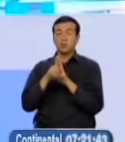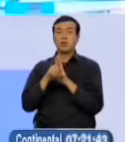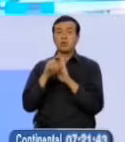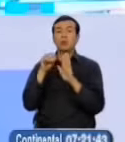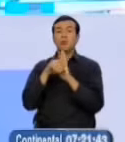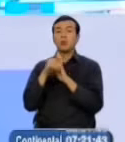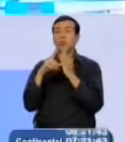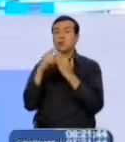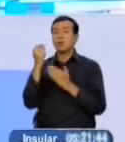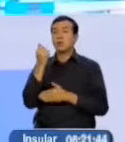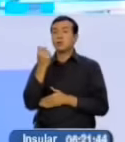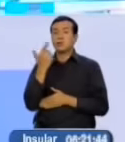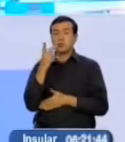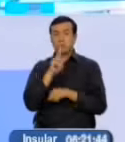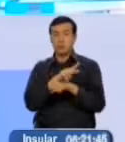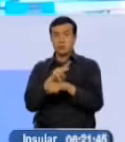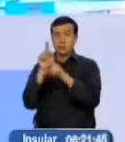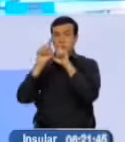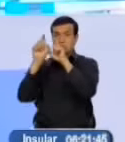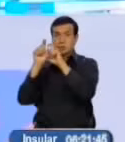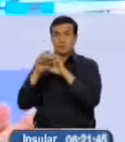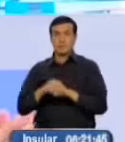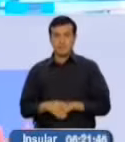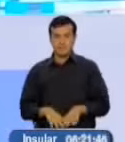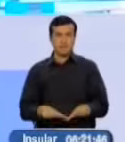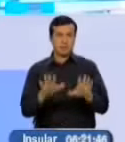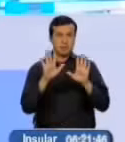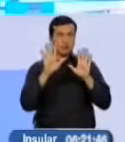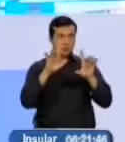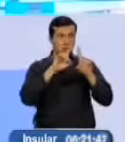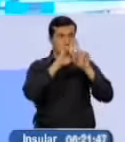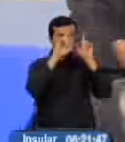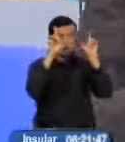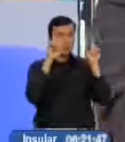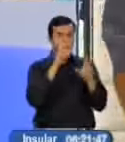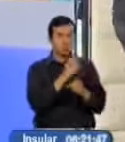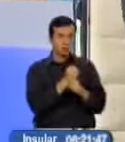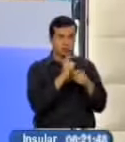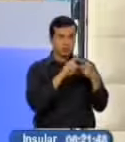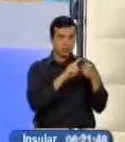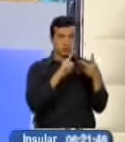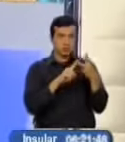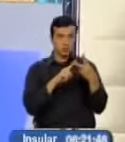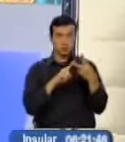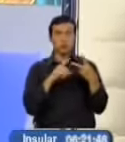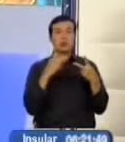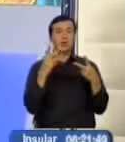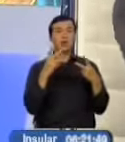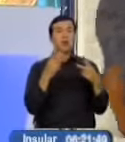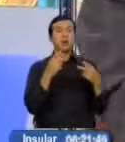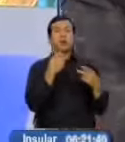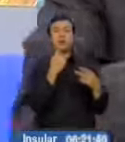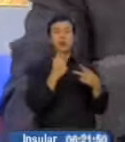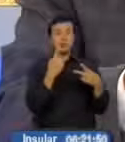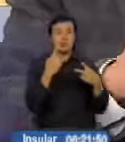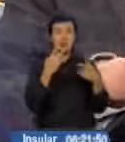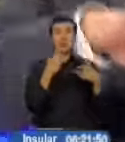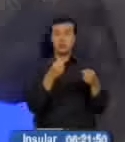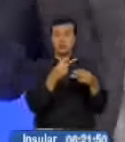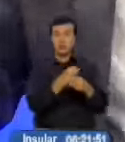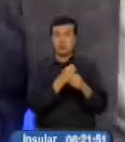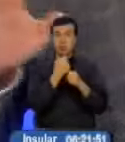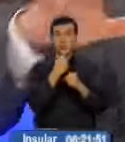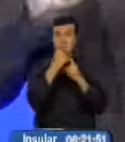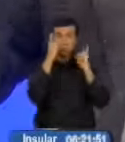Financiero le corresponde a la super de compañías. Hagamos una diferencia. Una cosa son las empresas aseguradoras y otra cosa son las empresas de medicina prepagadas. Las empresas aseguradoras